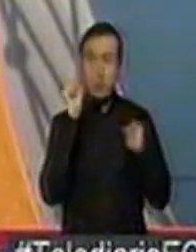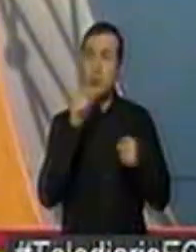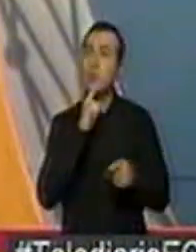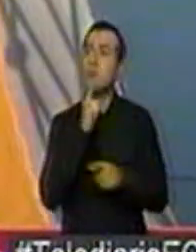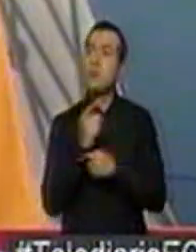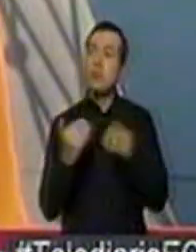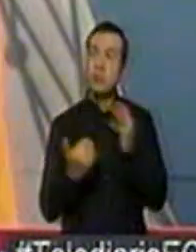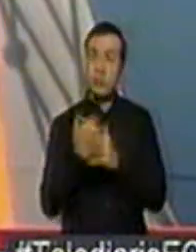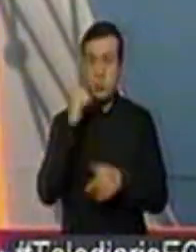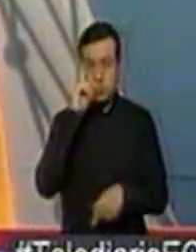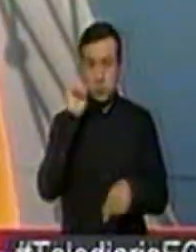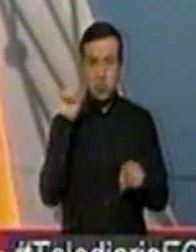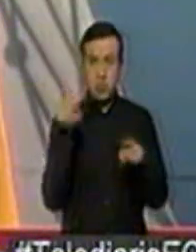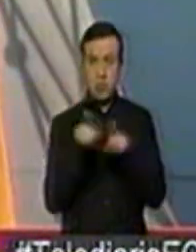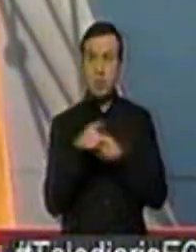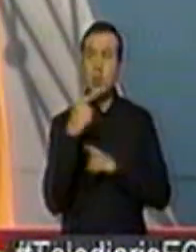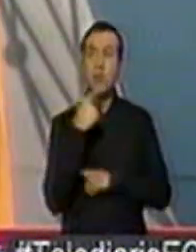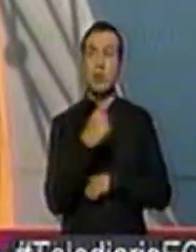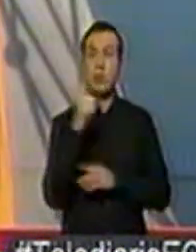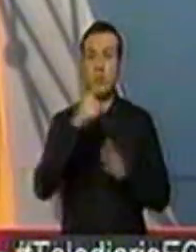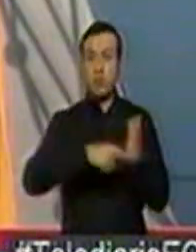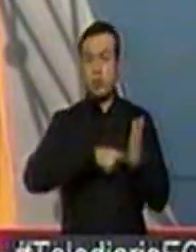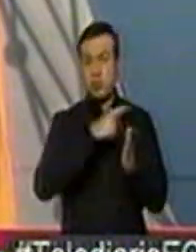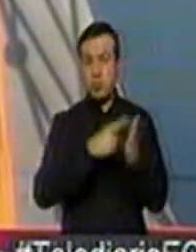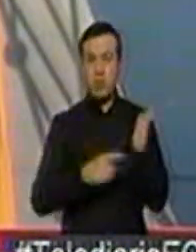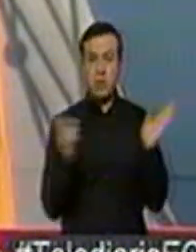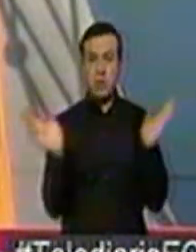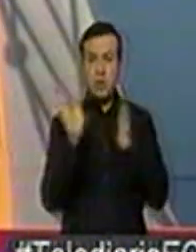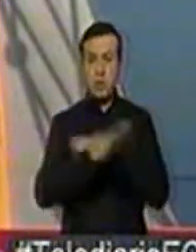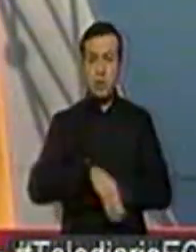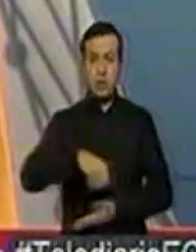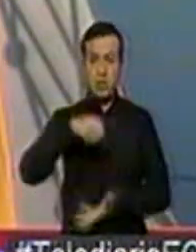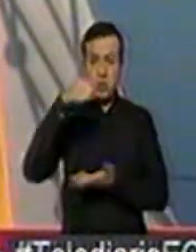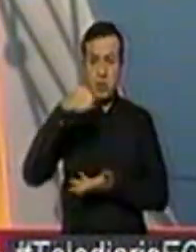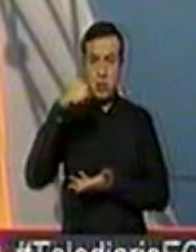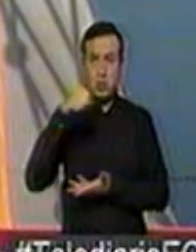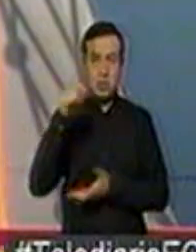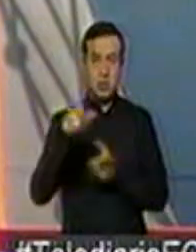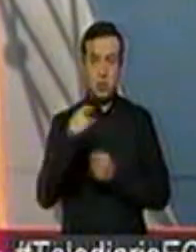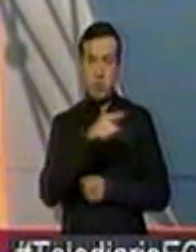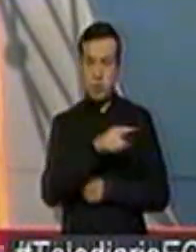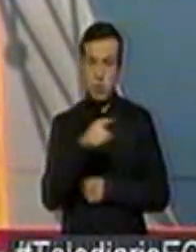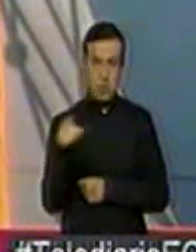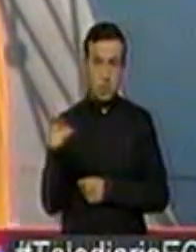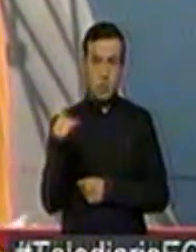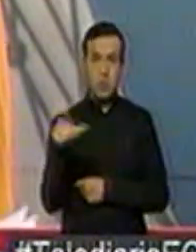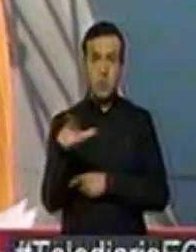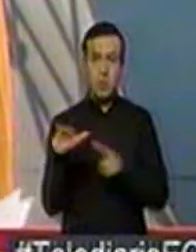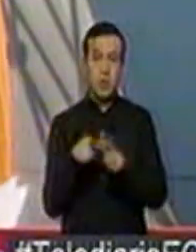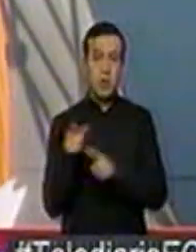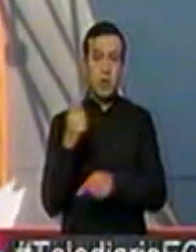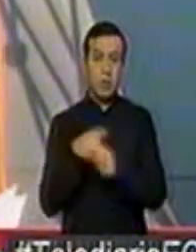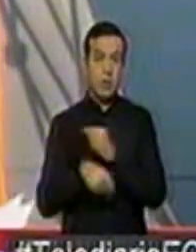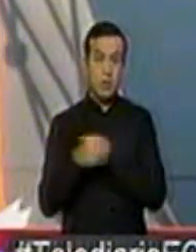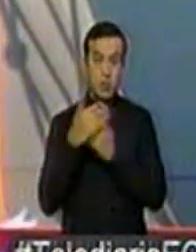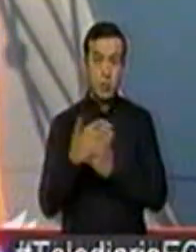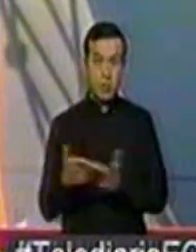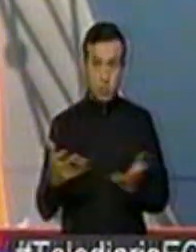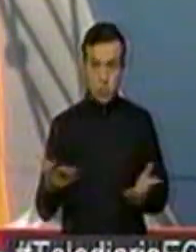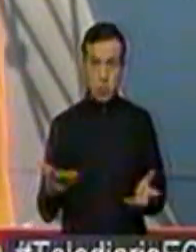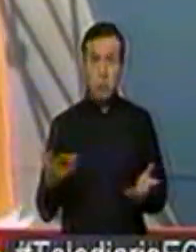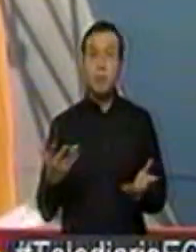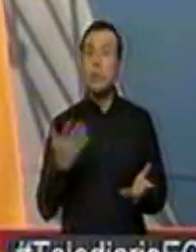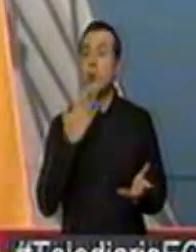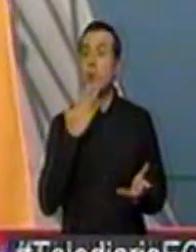porque la ley dice se prohíbe la entrega gratuita de bolsas plásticas a los consumidores usuarios son los lugares de venta de bienes o productos